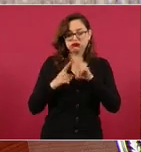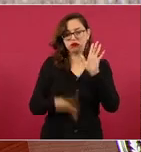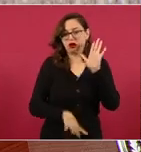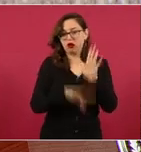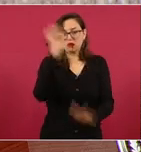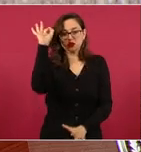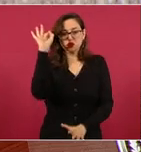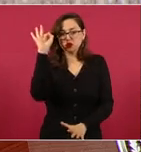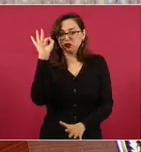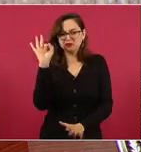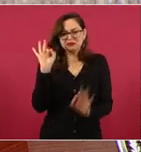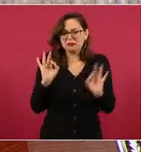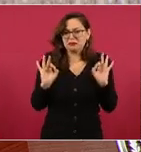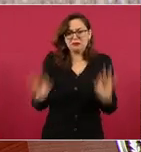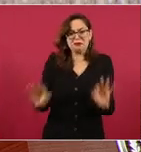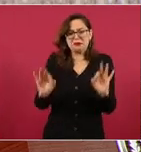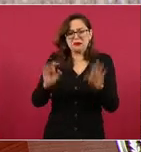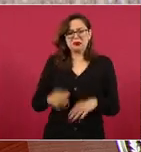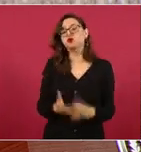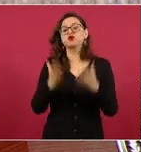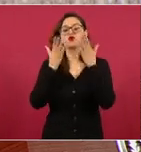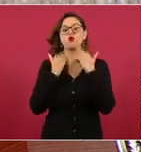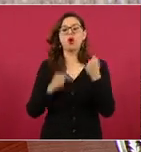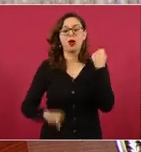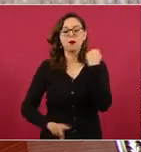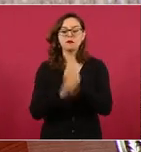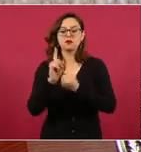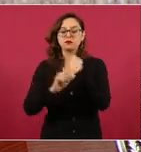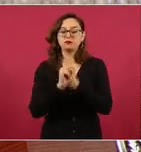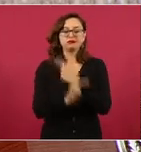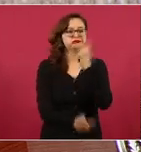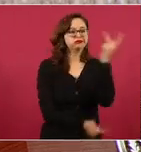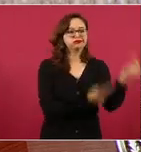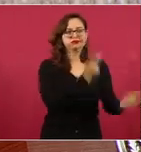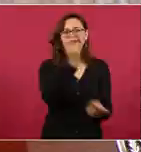Bien, no falla, ¿eh? Si se hace bien la encuesta,